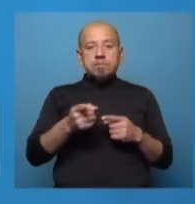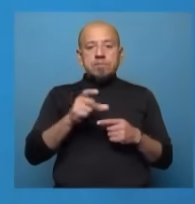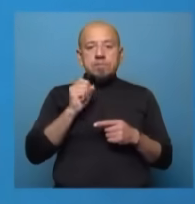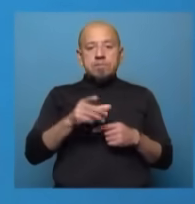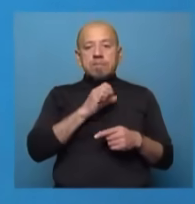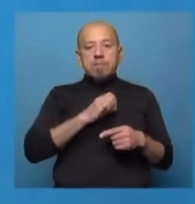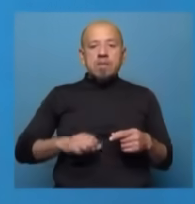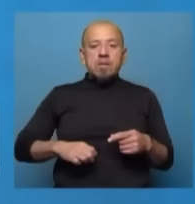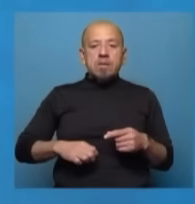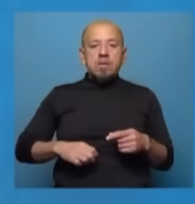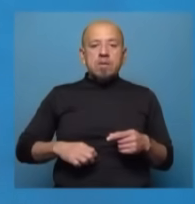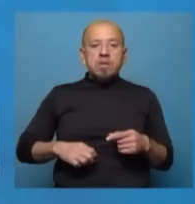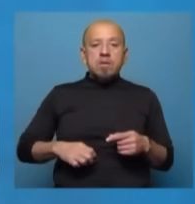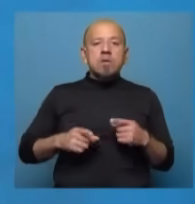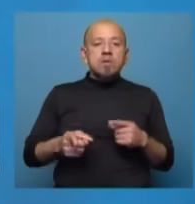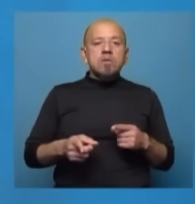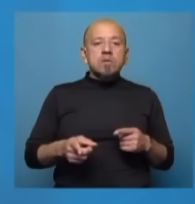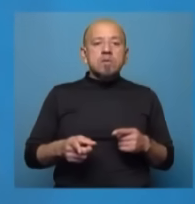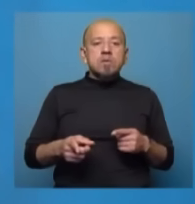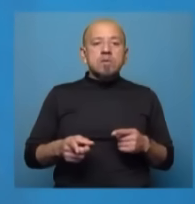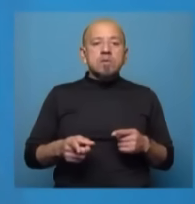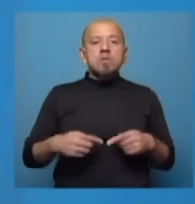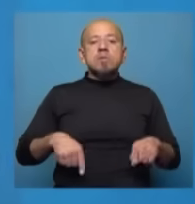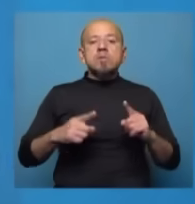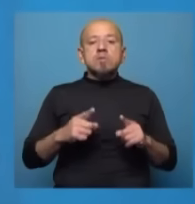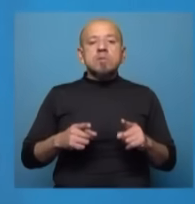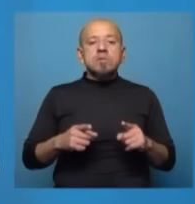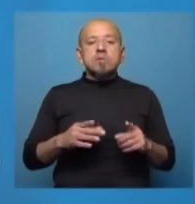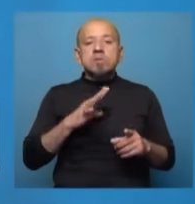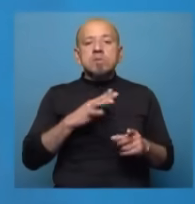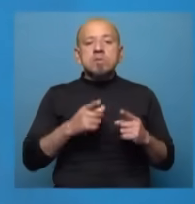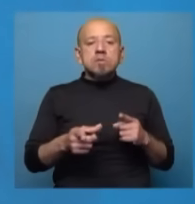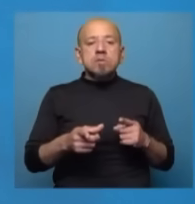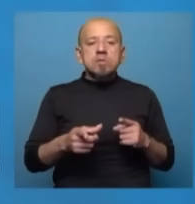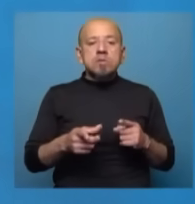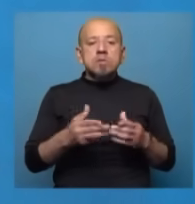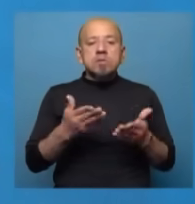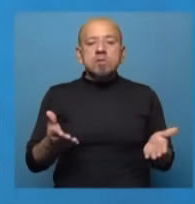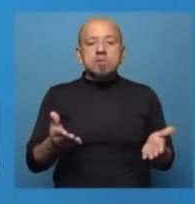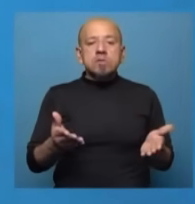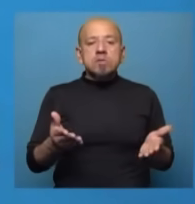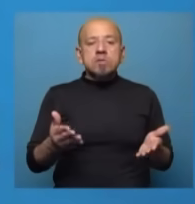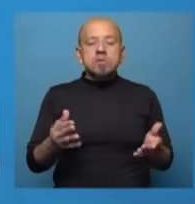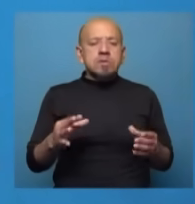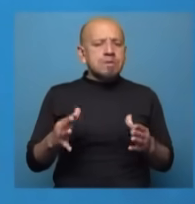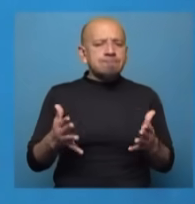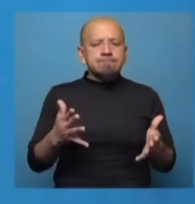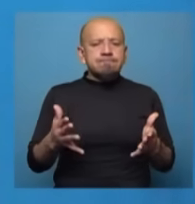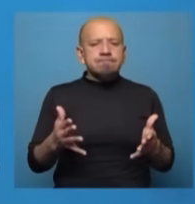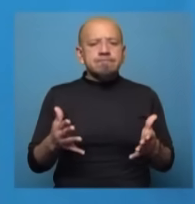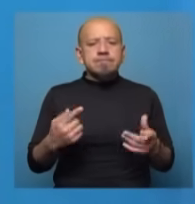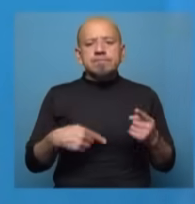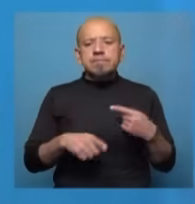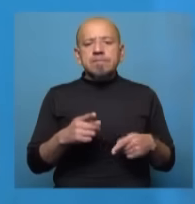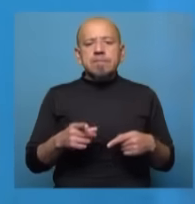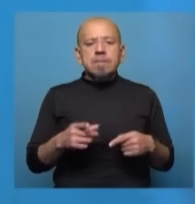estado logra o sea tomar las medidas que existen frente a estos estos hechos no deseables y que y